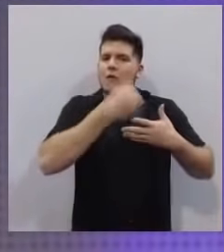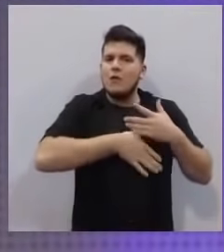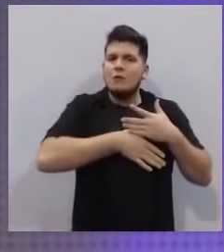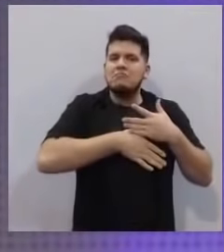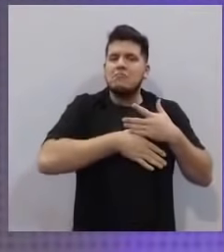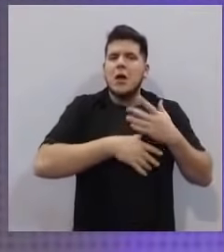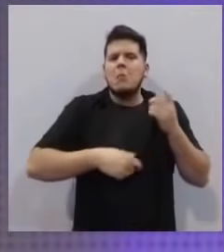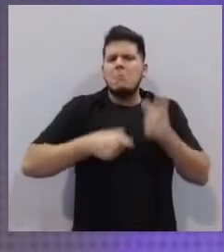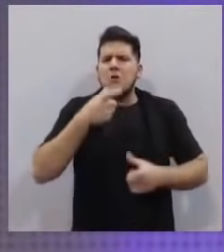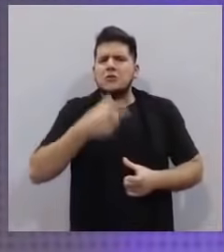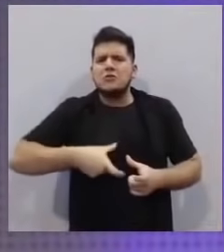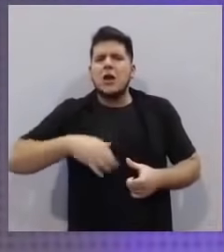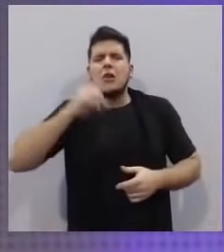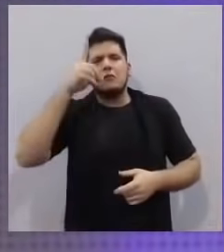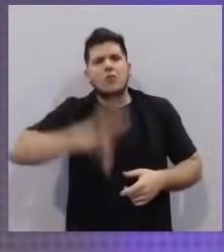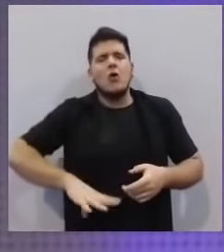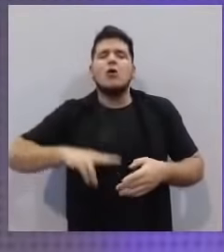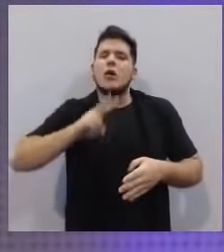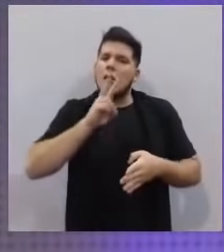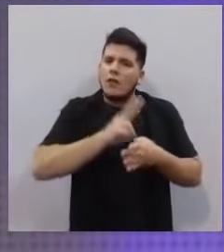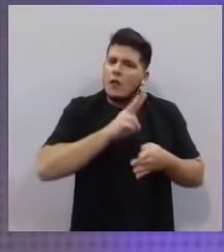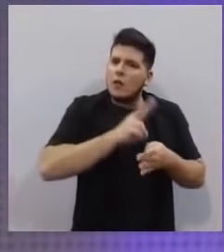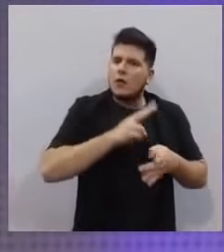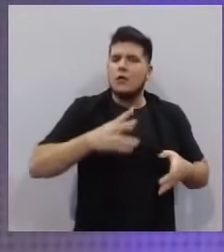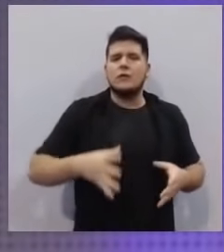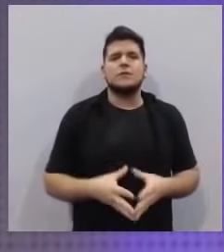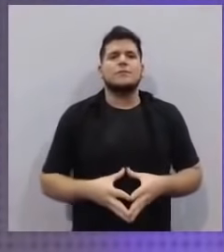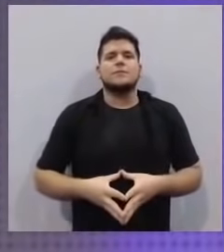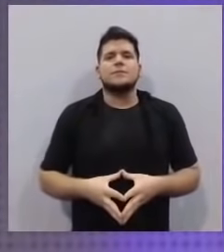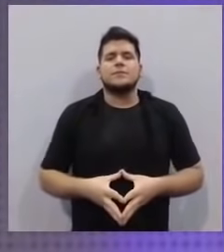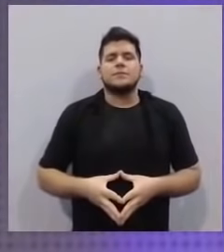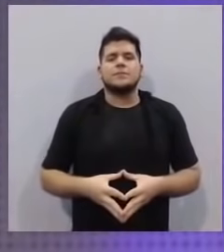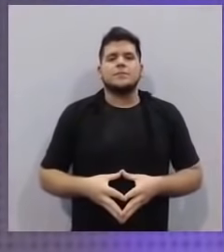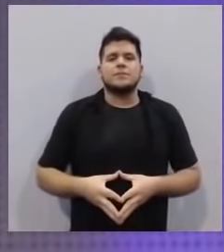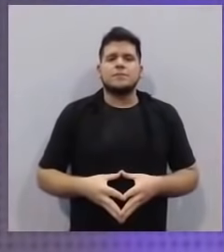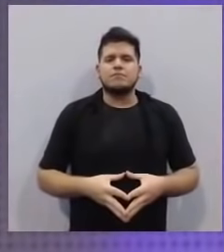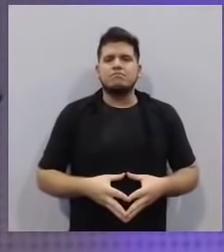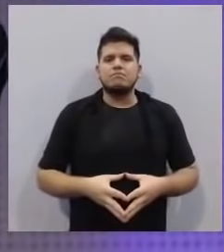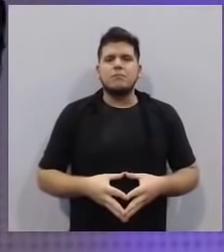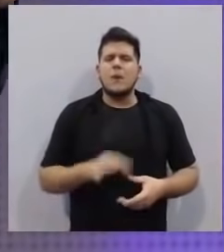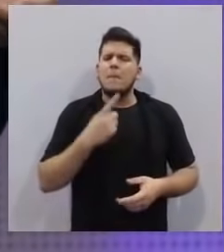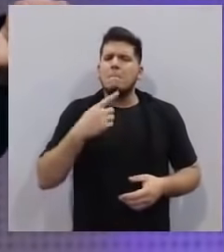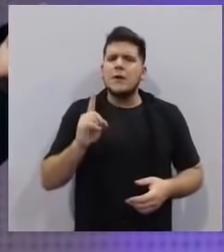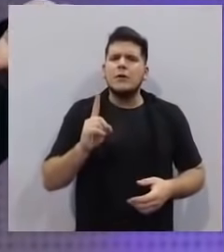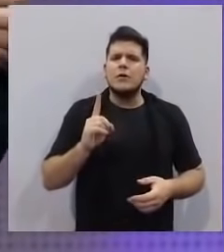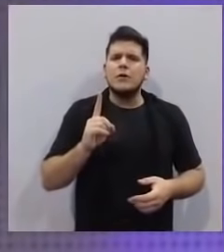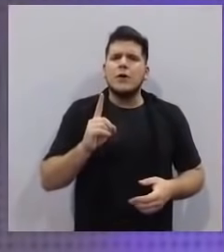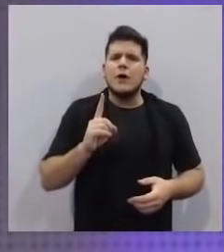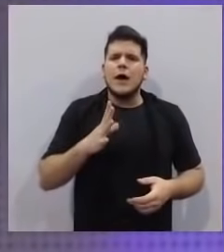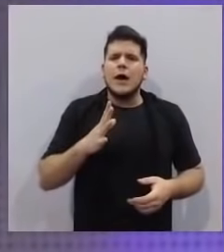de repente toma decisiones porque algunas voces lo han confundido y pisotea la